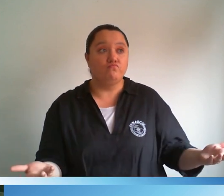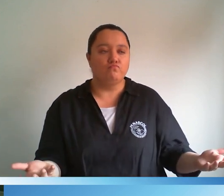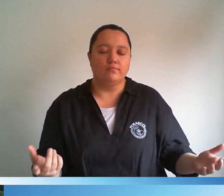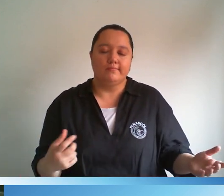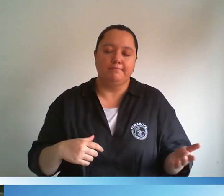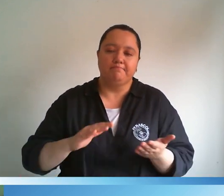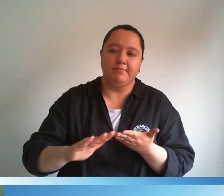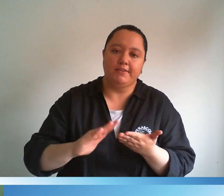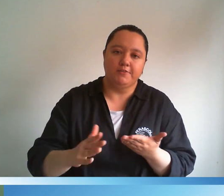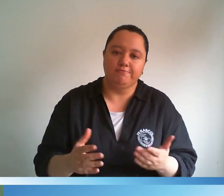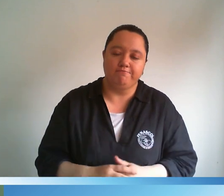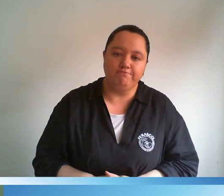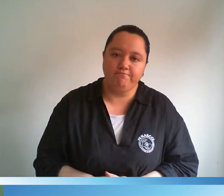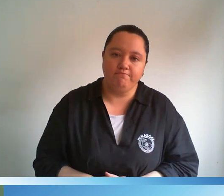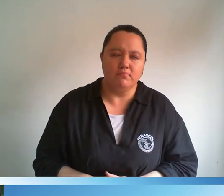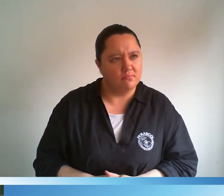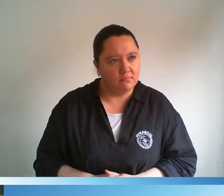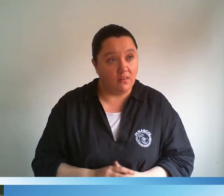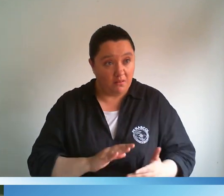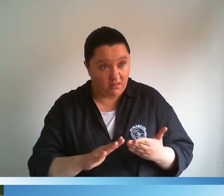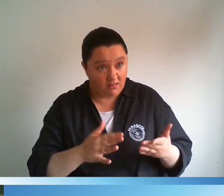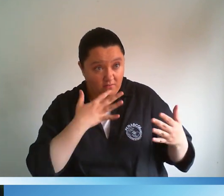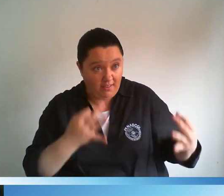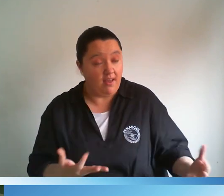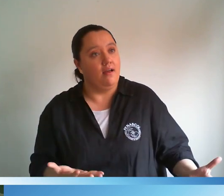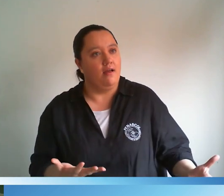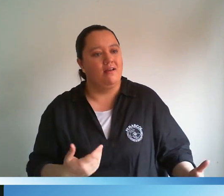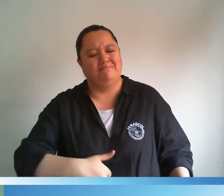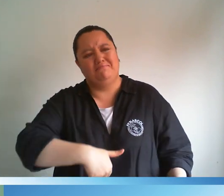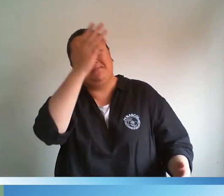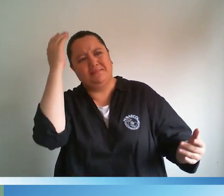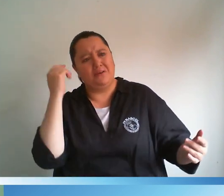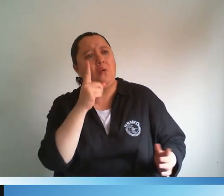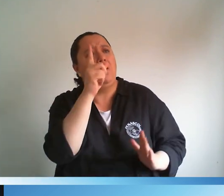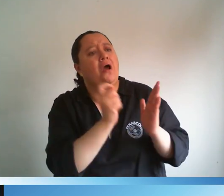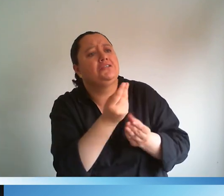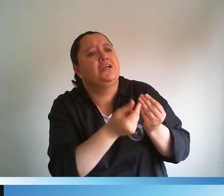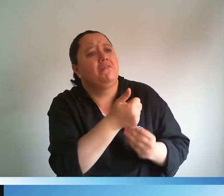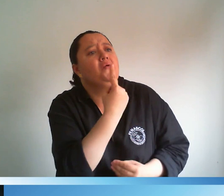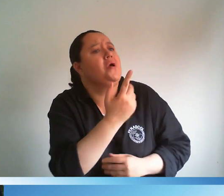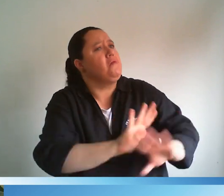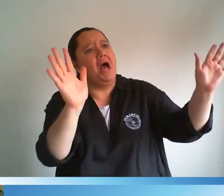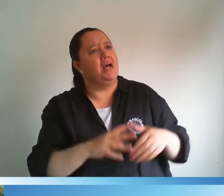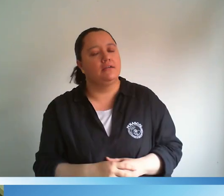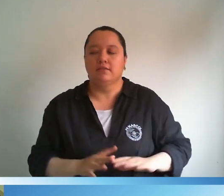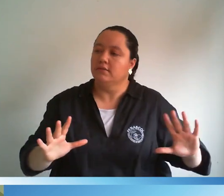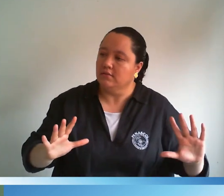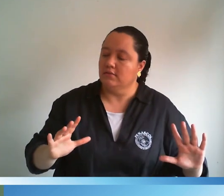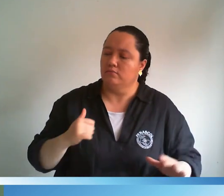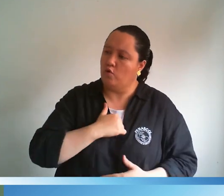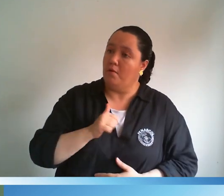¿Y? Lo siento. ¿En serio lo sientes? ¡Maldita sea! Solo tenías que hacer una cosa bien.